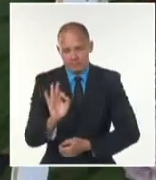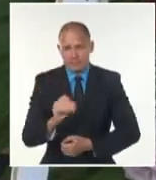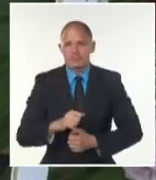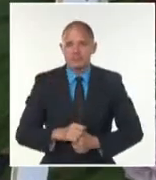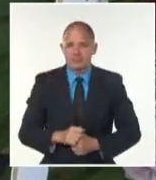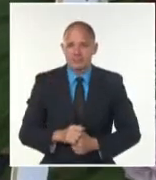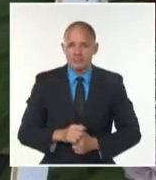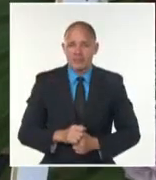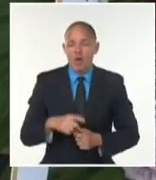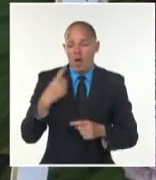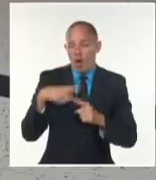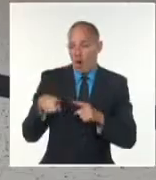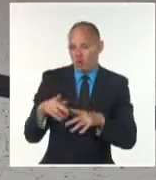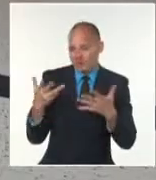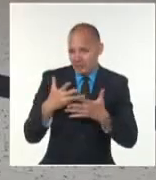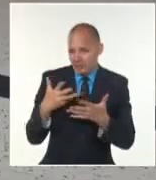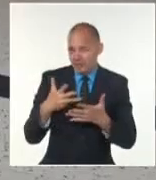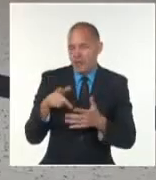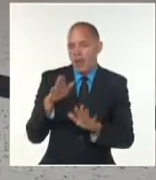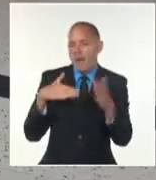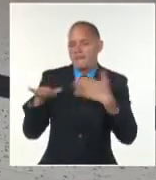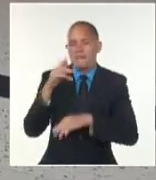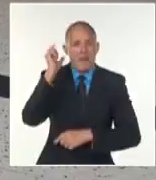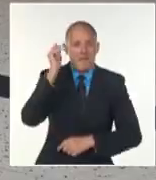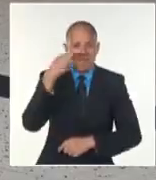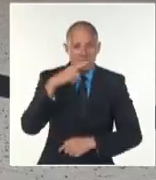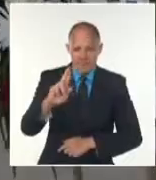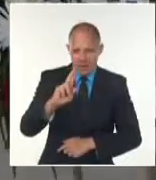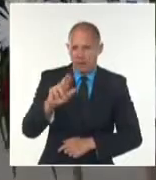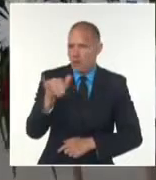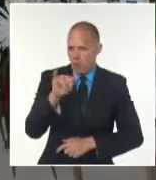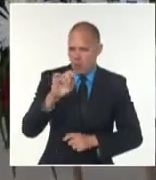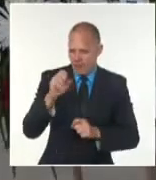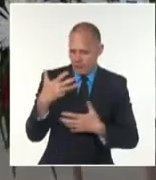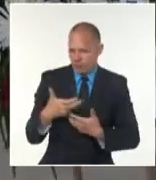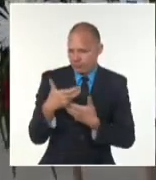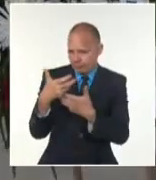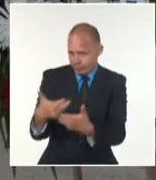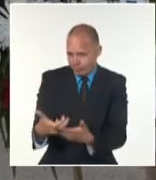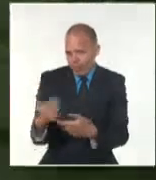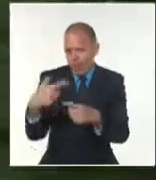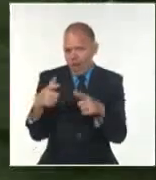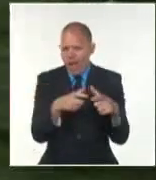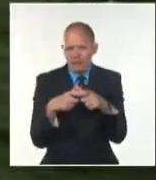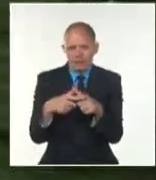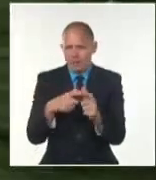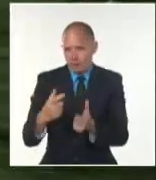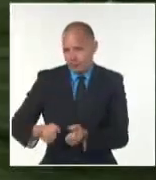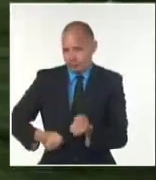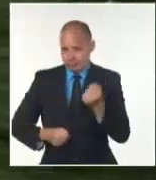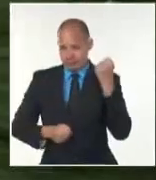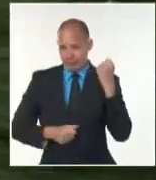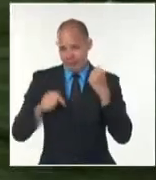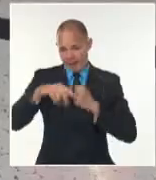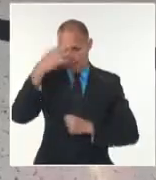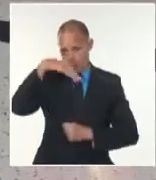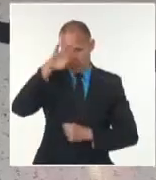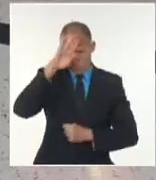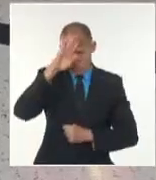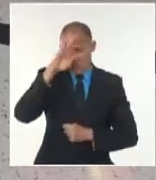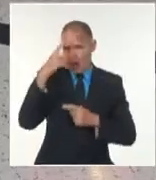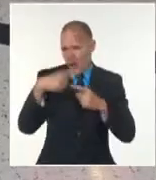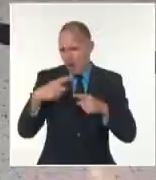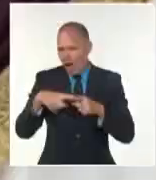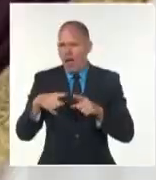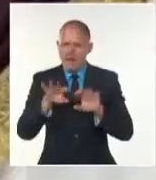Diaz canel Bermúdez del Ministerio de las fuerzas armadas revolucionarias de la asociación de combatientes de la revolución cubana así como de los